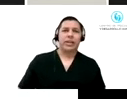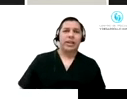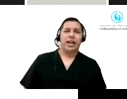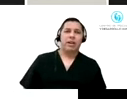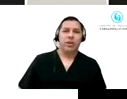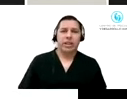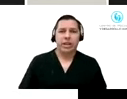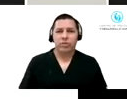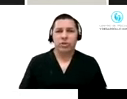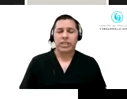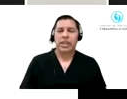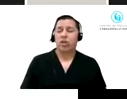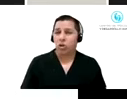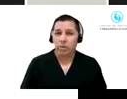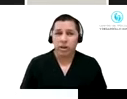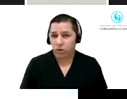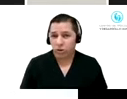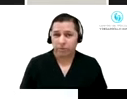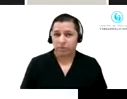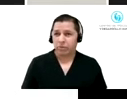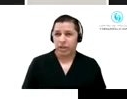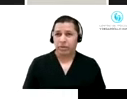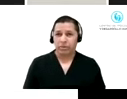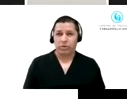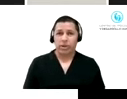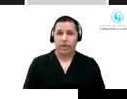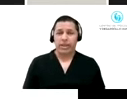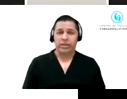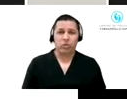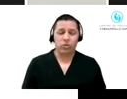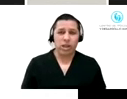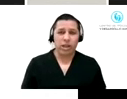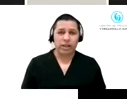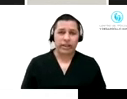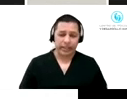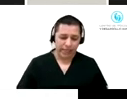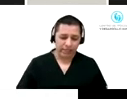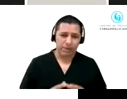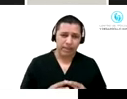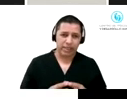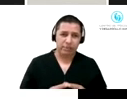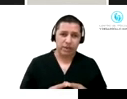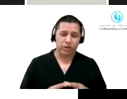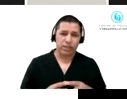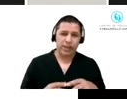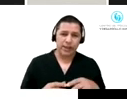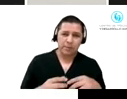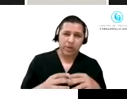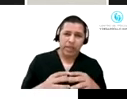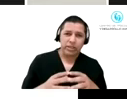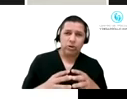niño? Acá Juan Diego nos dice, los hombres no lloran, por ejemplo. Eso es una de las primeras